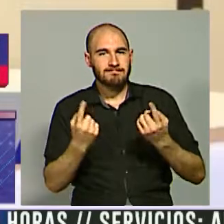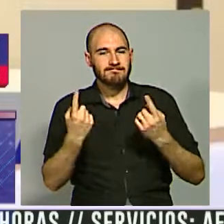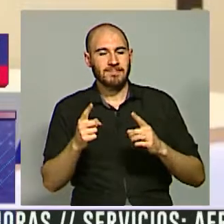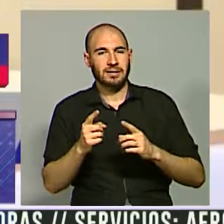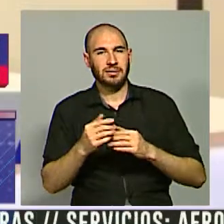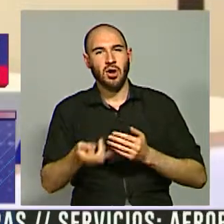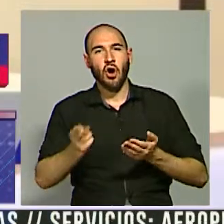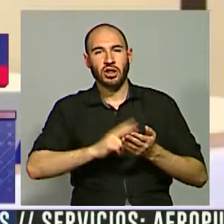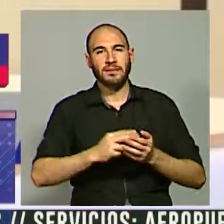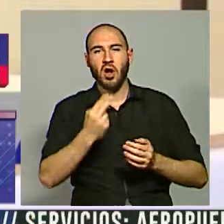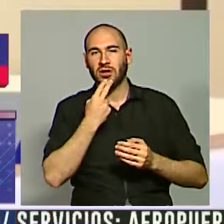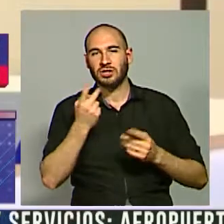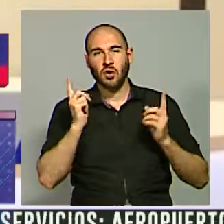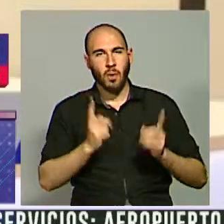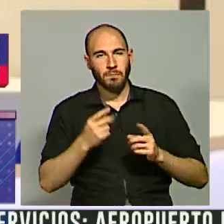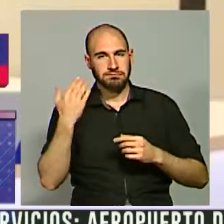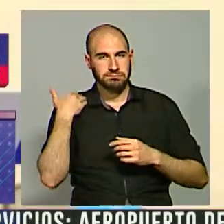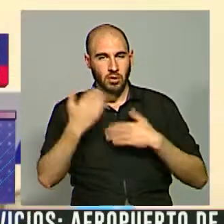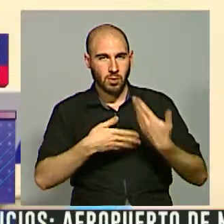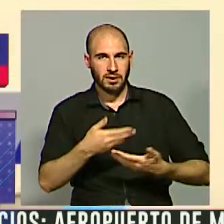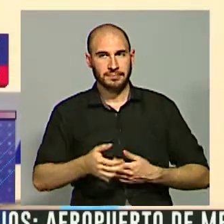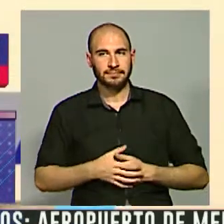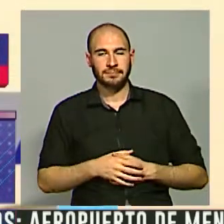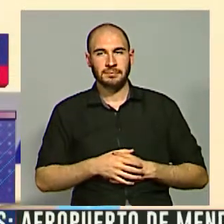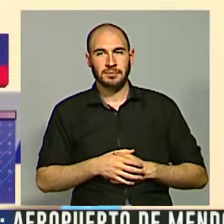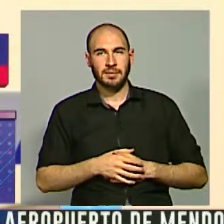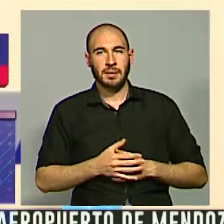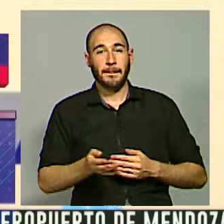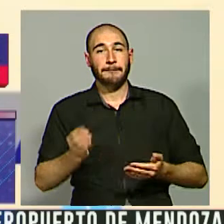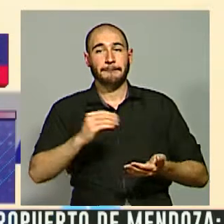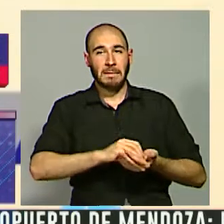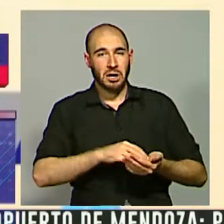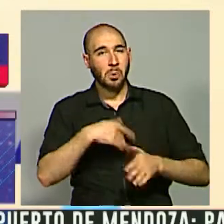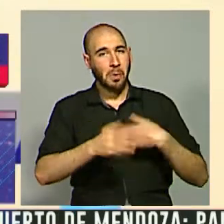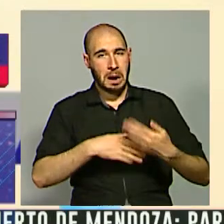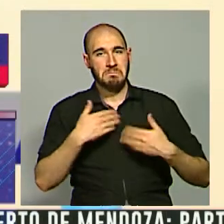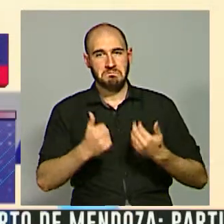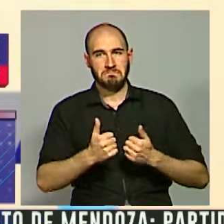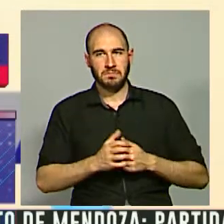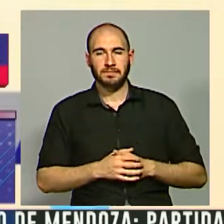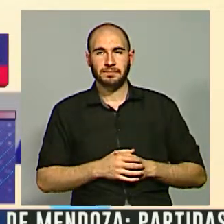menos volver al 11 habitual que veníamos manejando. Aparte de eso, está bien para jugar.